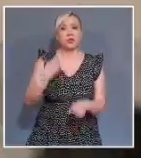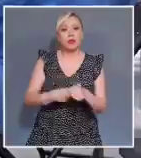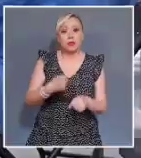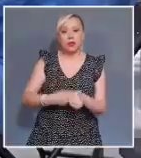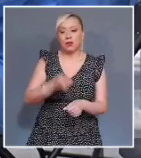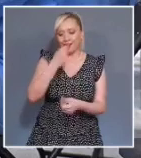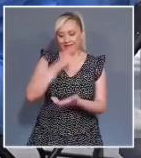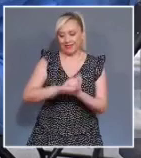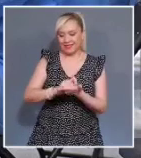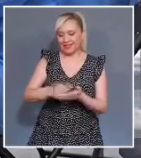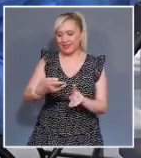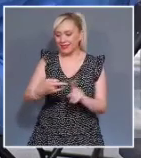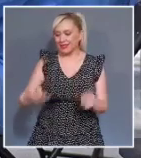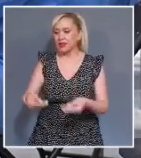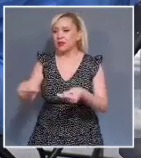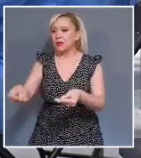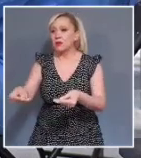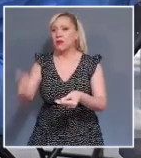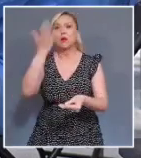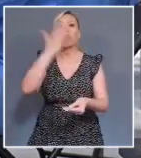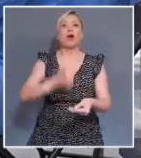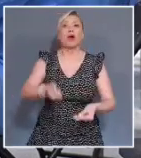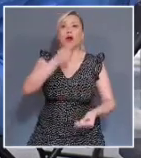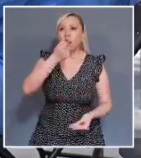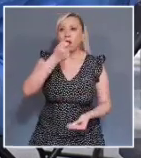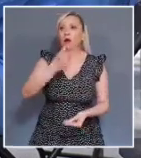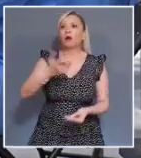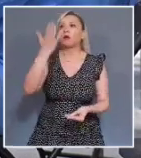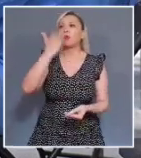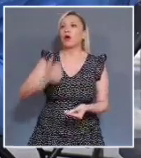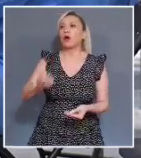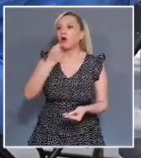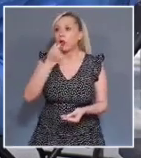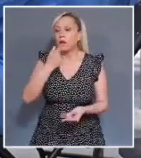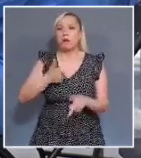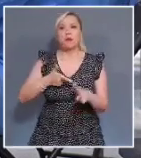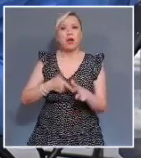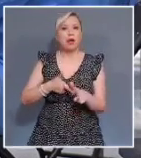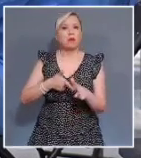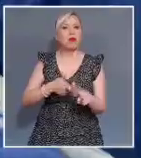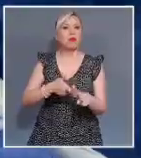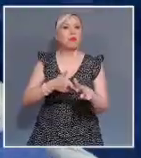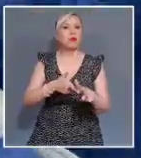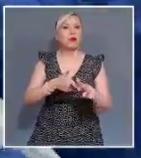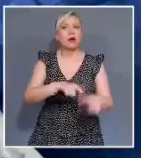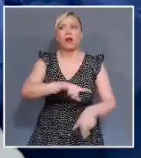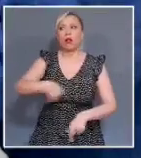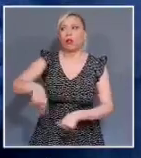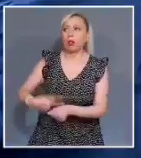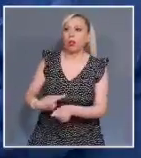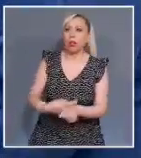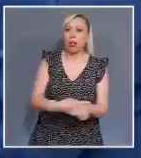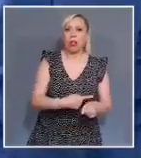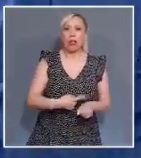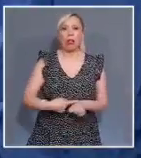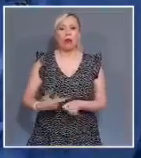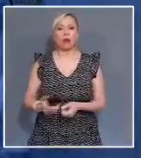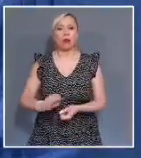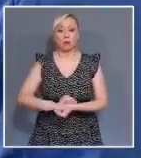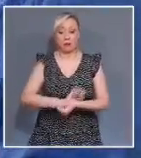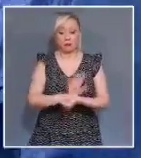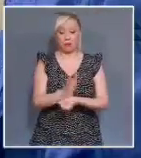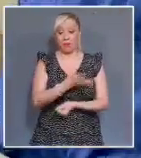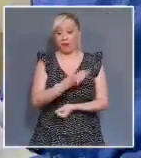aumentará. Durante el cuarto seminario de salud y bienestar, señalaron que a consecuencia de la pandemia, este sector se enfrenta a una